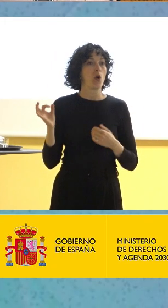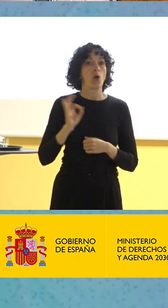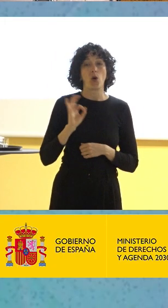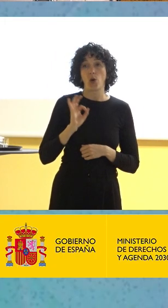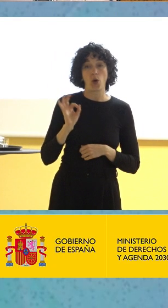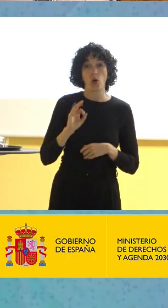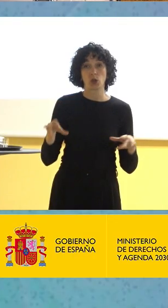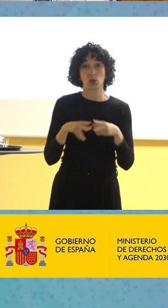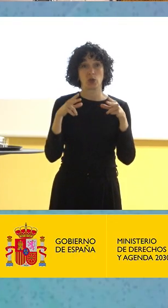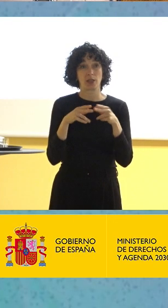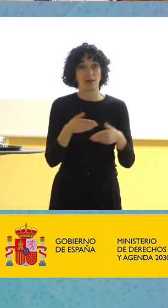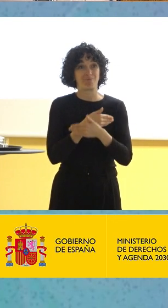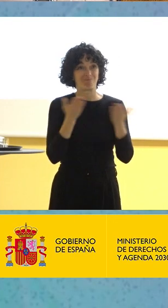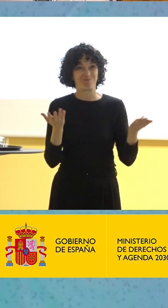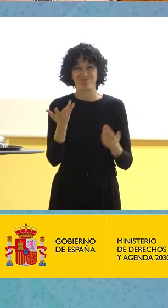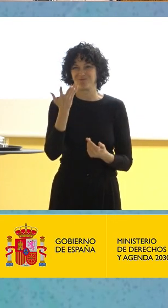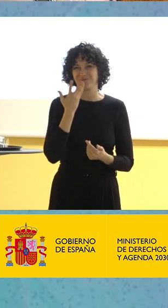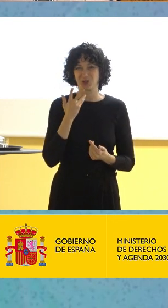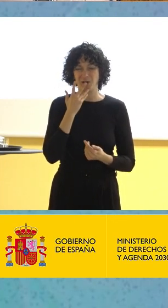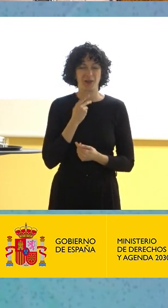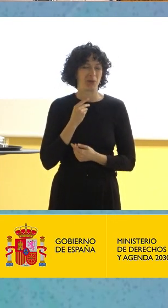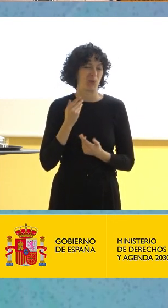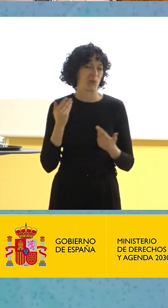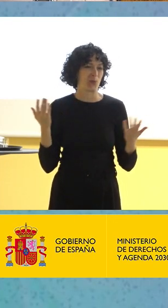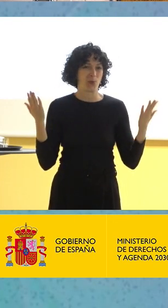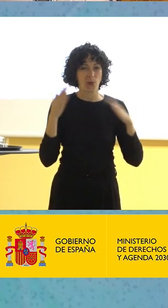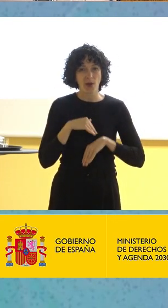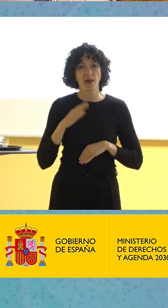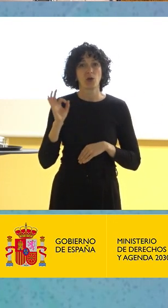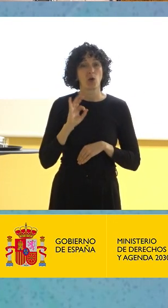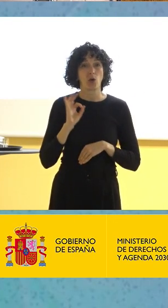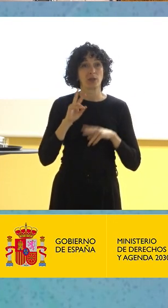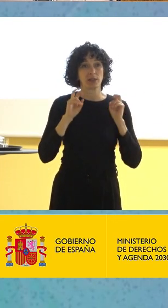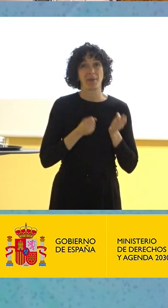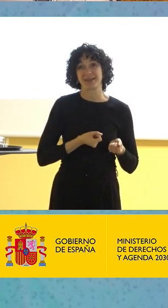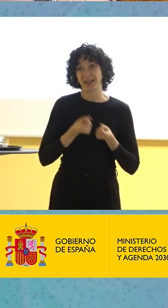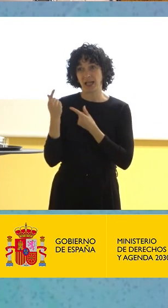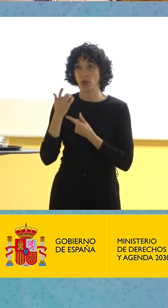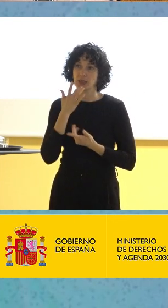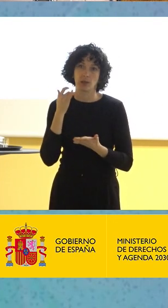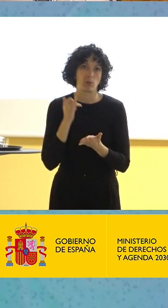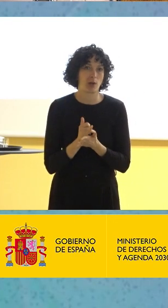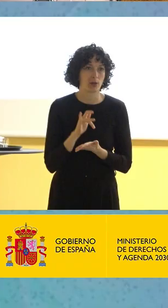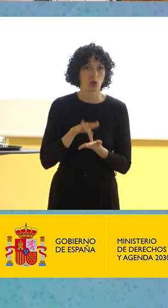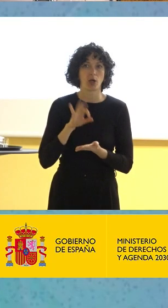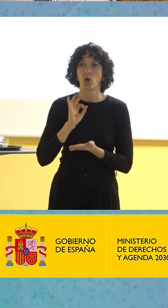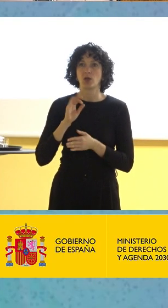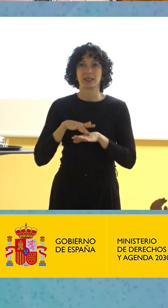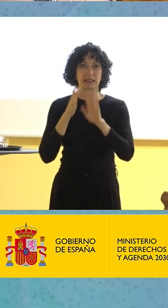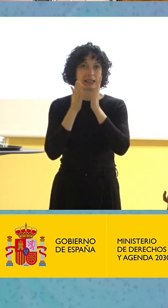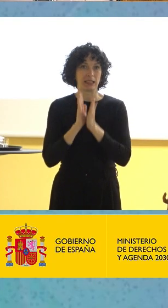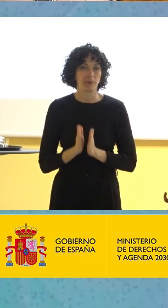de la sociedad, todo lo que conlleva los traslados pues para pruebas, para tratamientos,